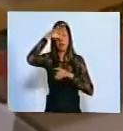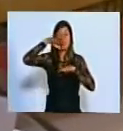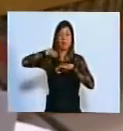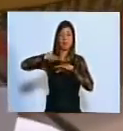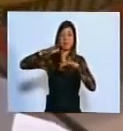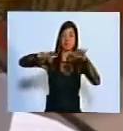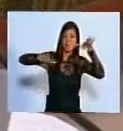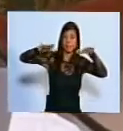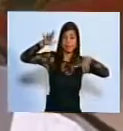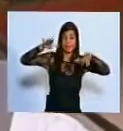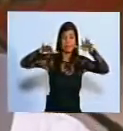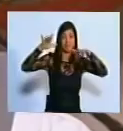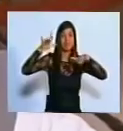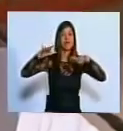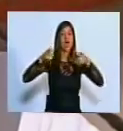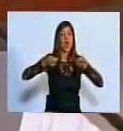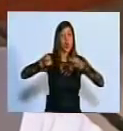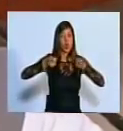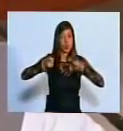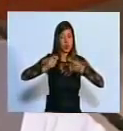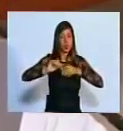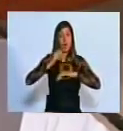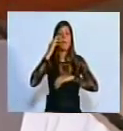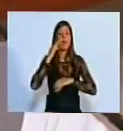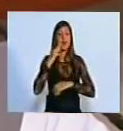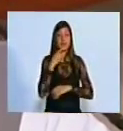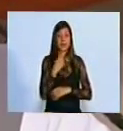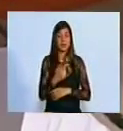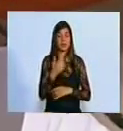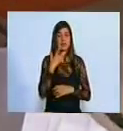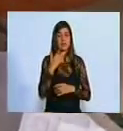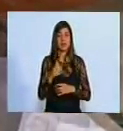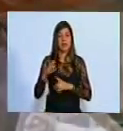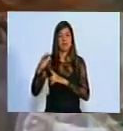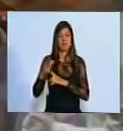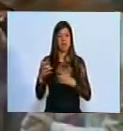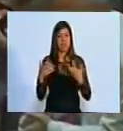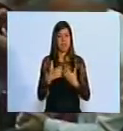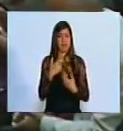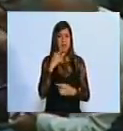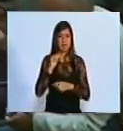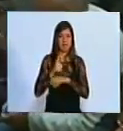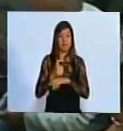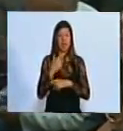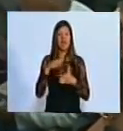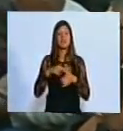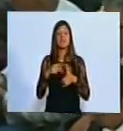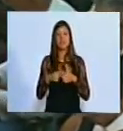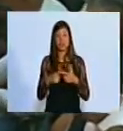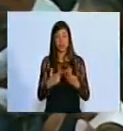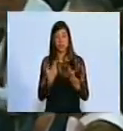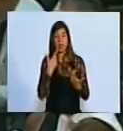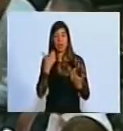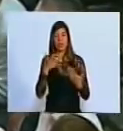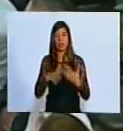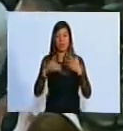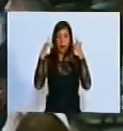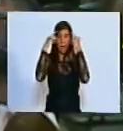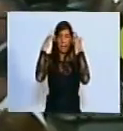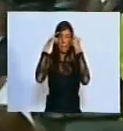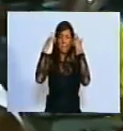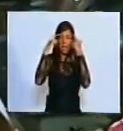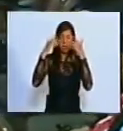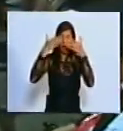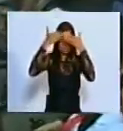por la fuerza, fin de cita, sostuvo Bolívar en 1819 en el discurso Angostura. Es por ello que la descolonización de la memoria